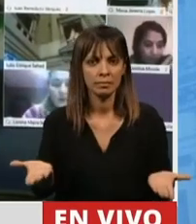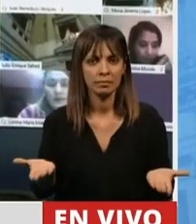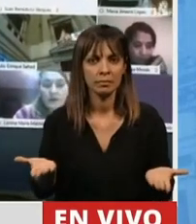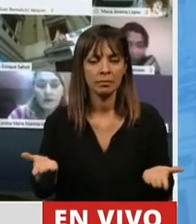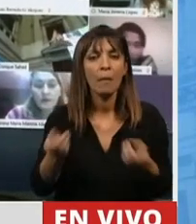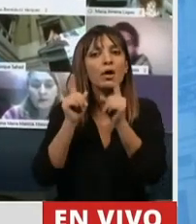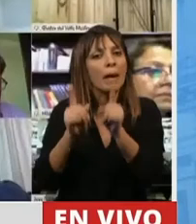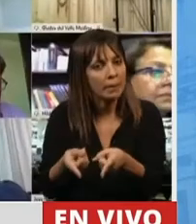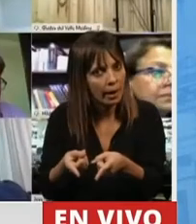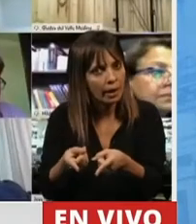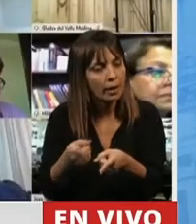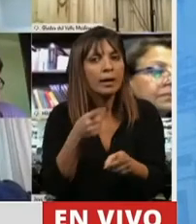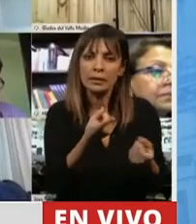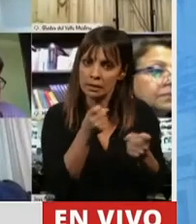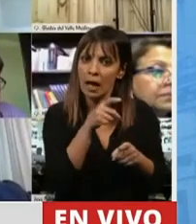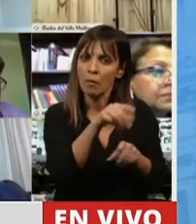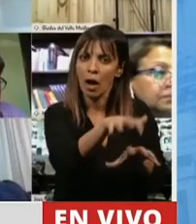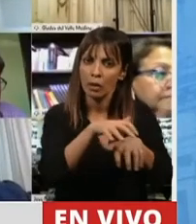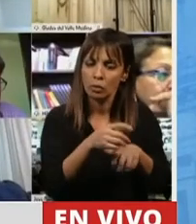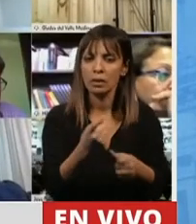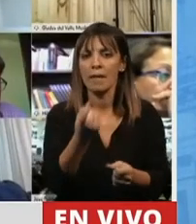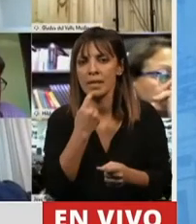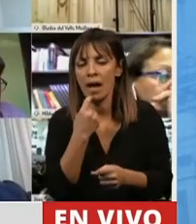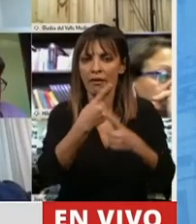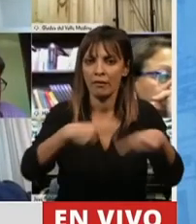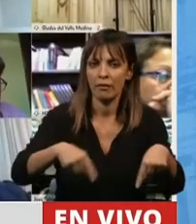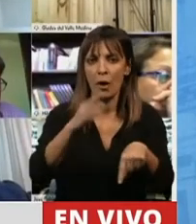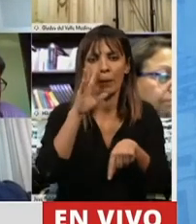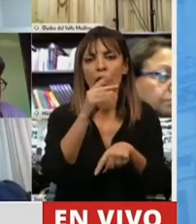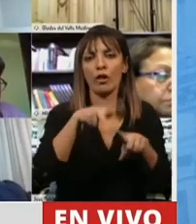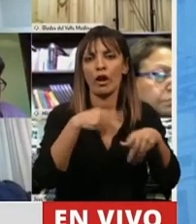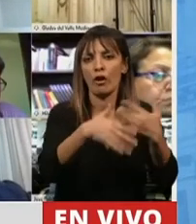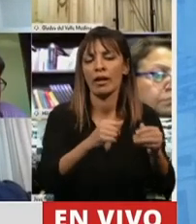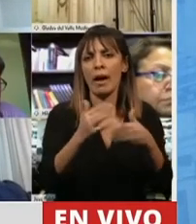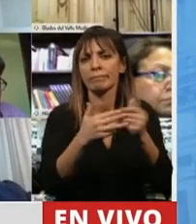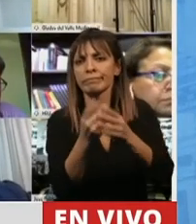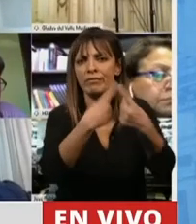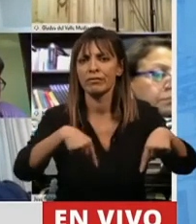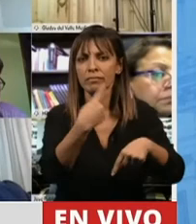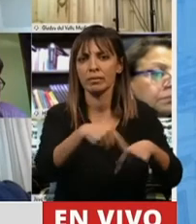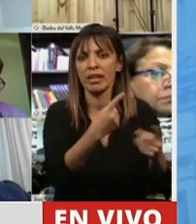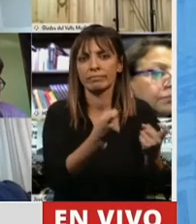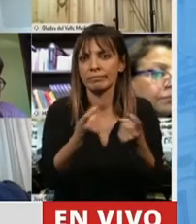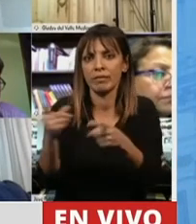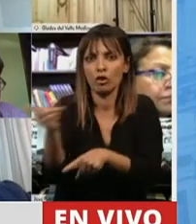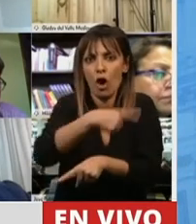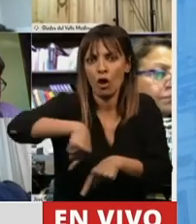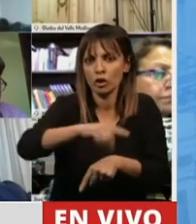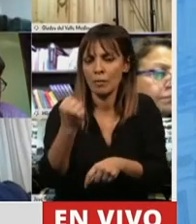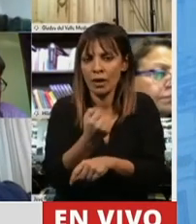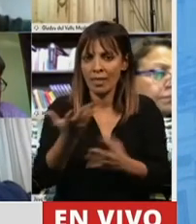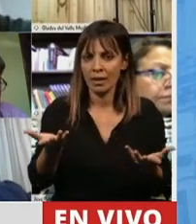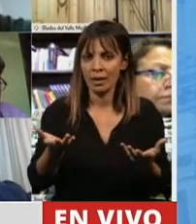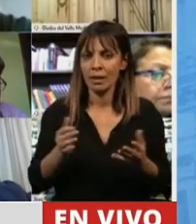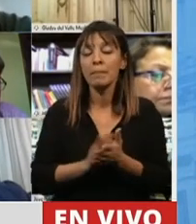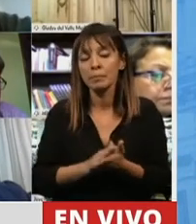Pero también es estratégica la agroindustria, la metalmecánica, la biotecnología, las manufacturas. Así que, señora presidenta,